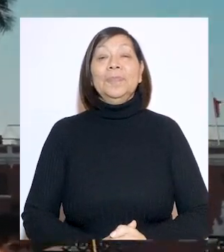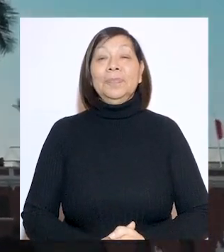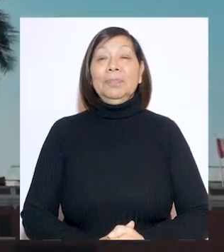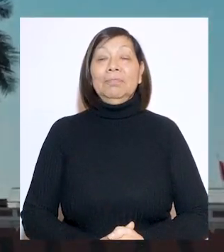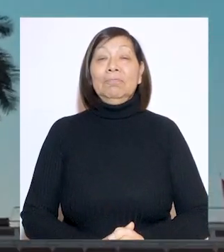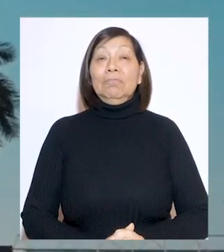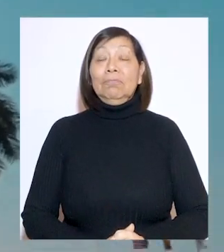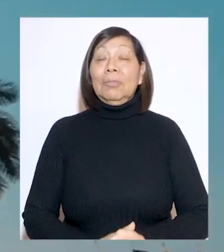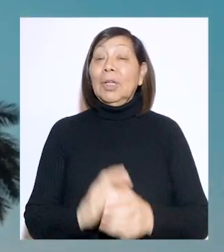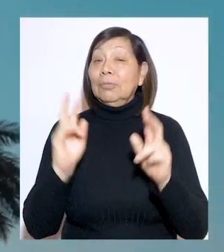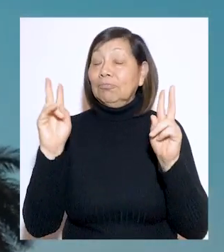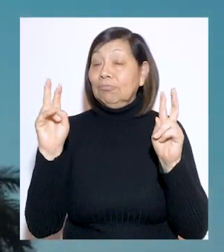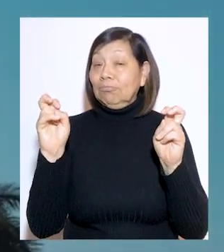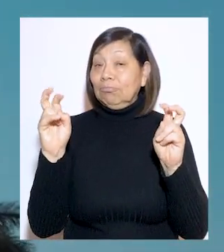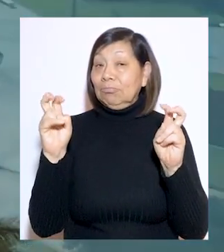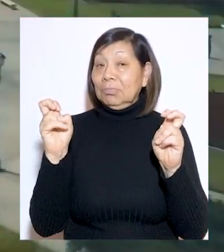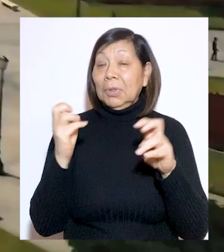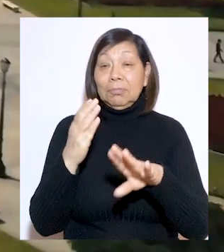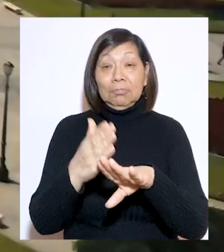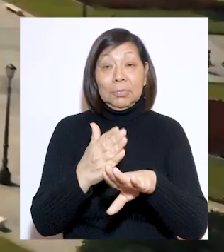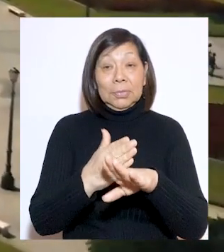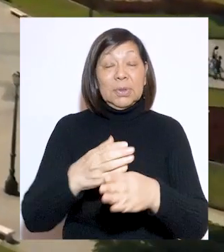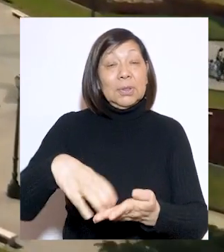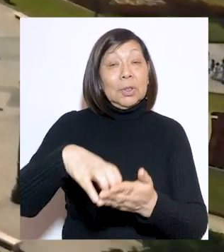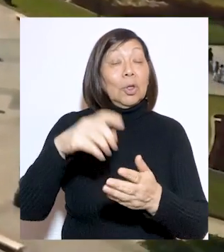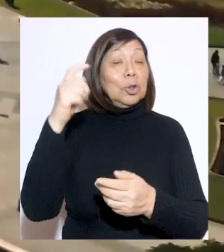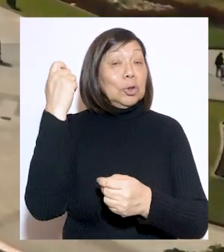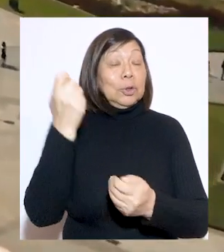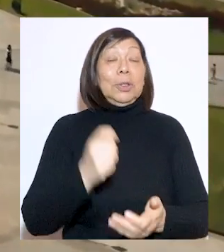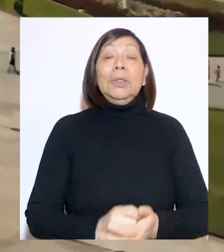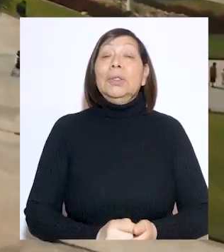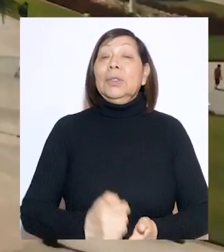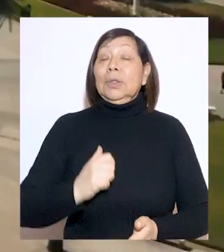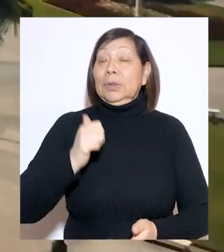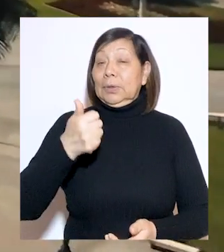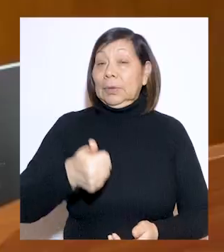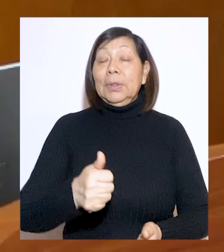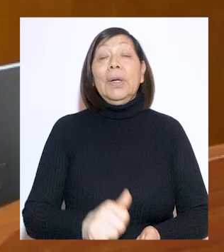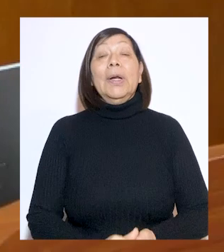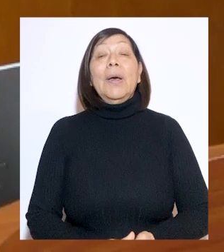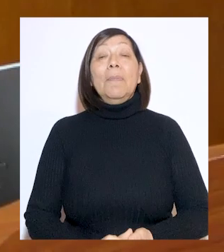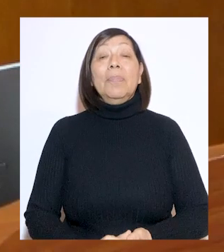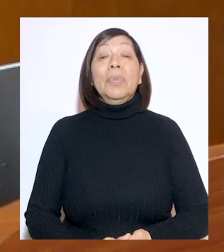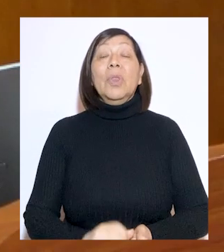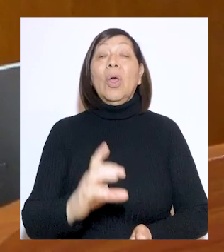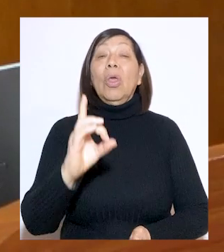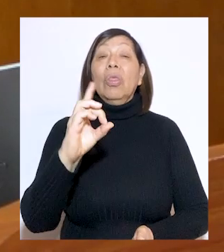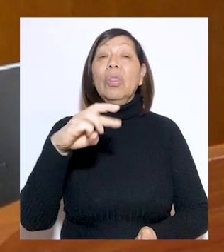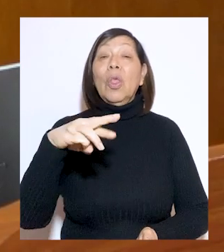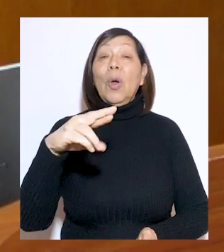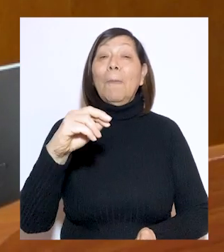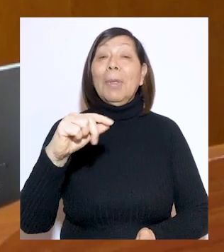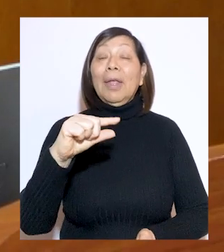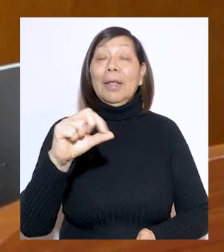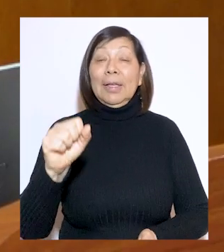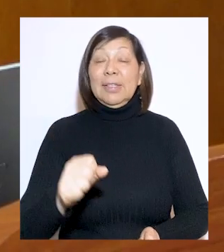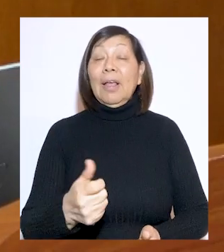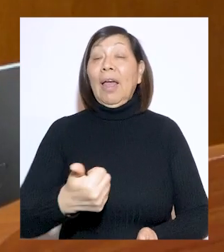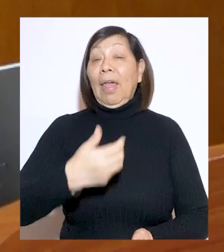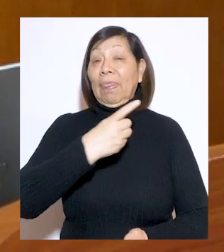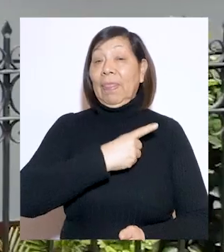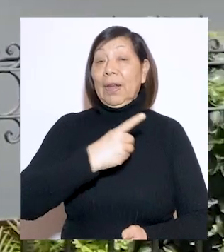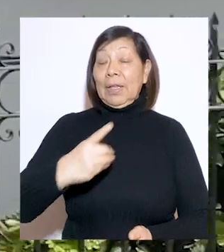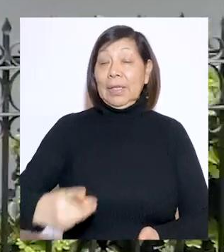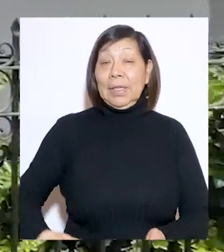Una amplia agenda de actividades desarrolló en la ciudad de Trujillo el magistrado del Tribunal Constitucional Gelder Domínguez Aro, director